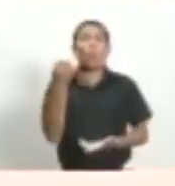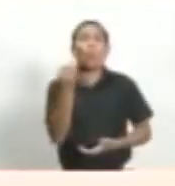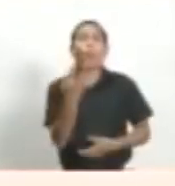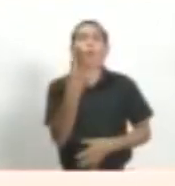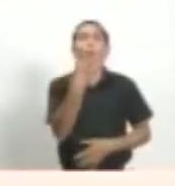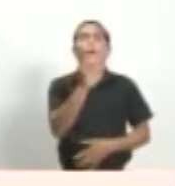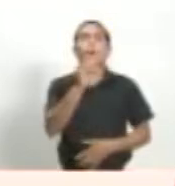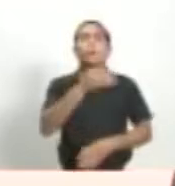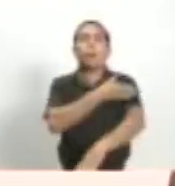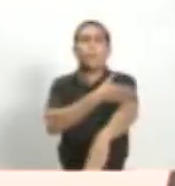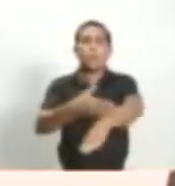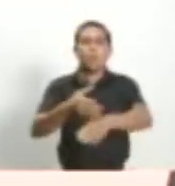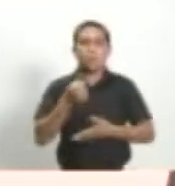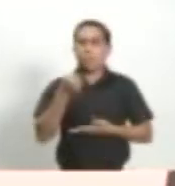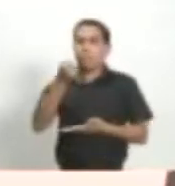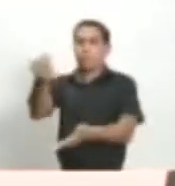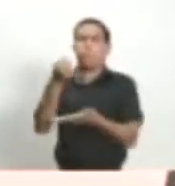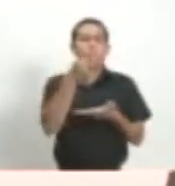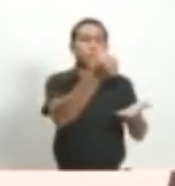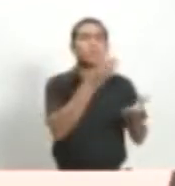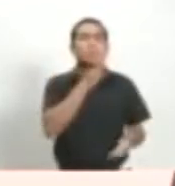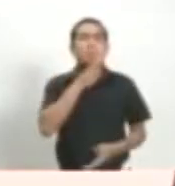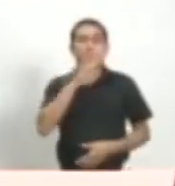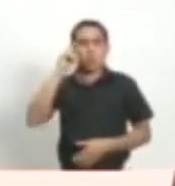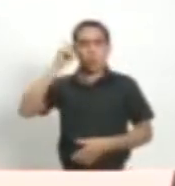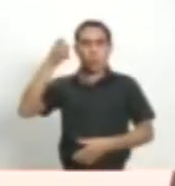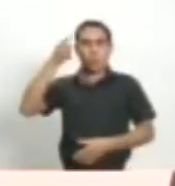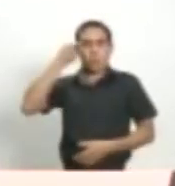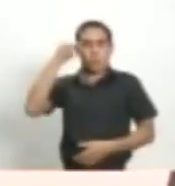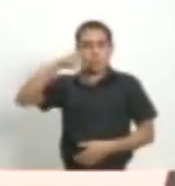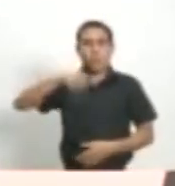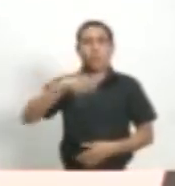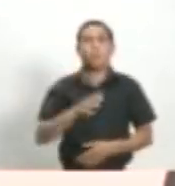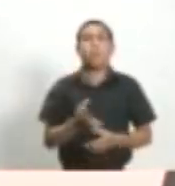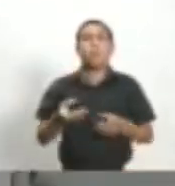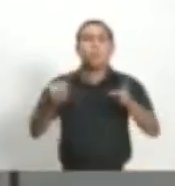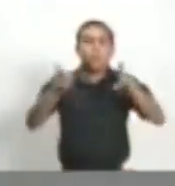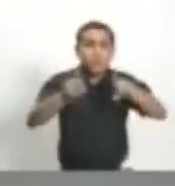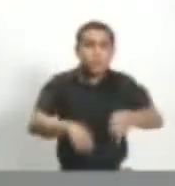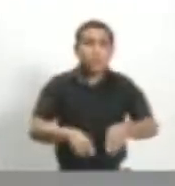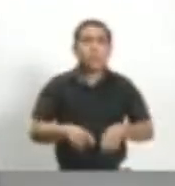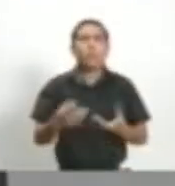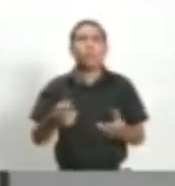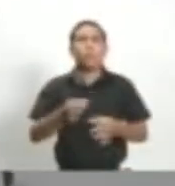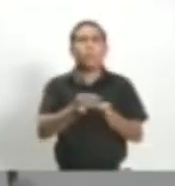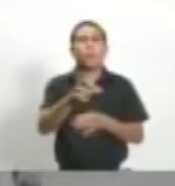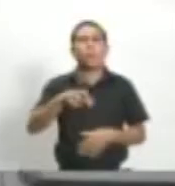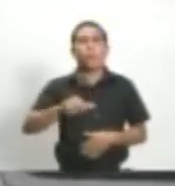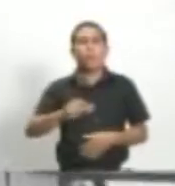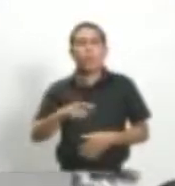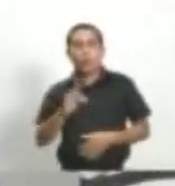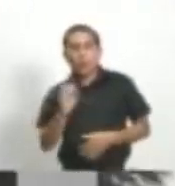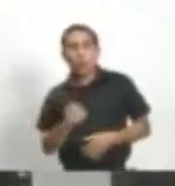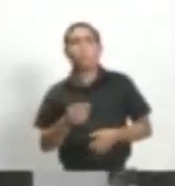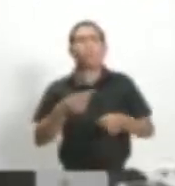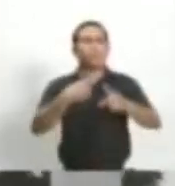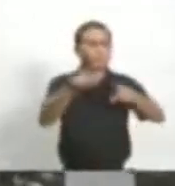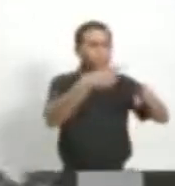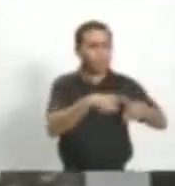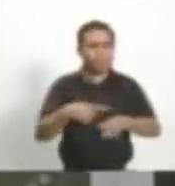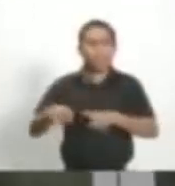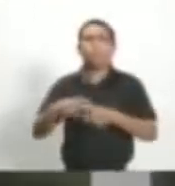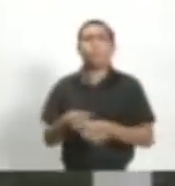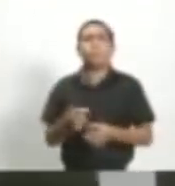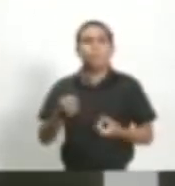de pesos por la gobernación del Magdalena y los municipios de Plato, Nueva Granada y Ariguaní,